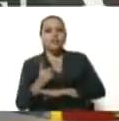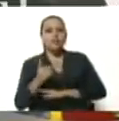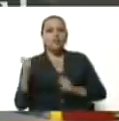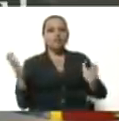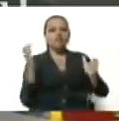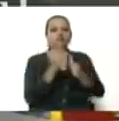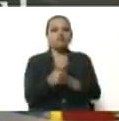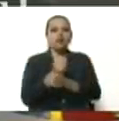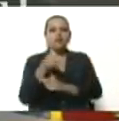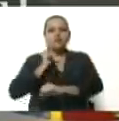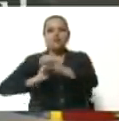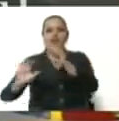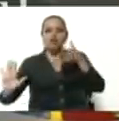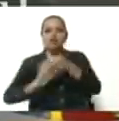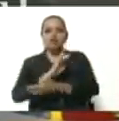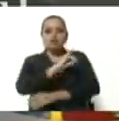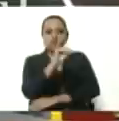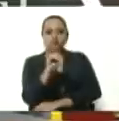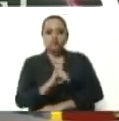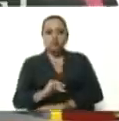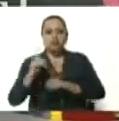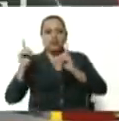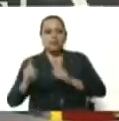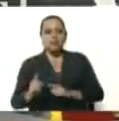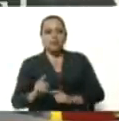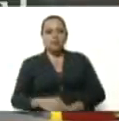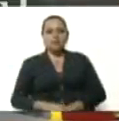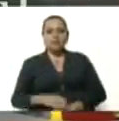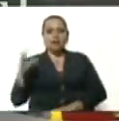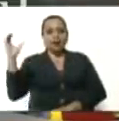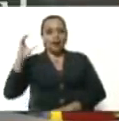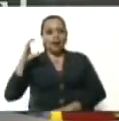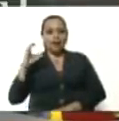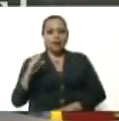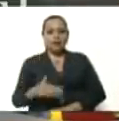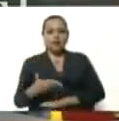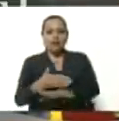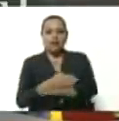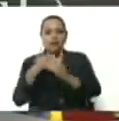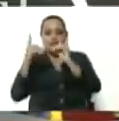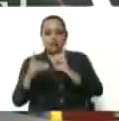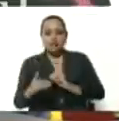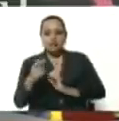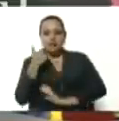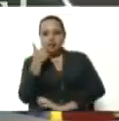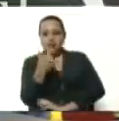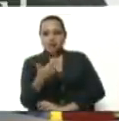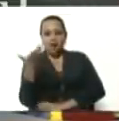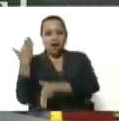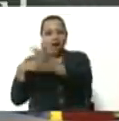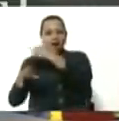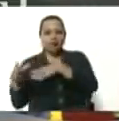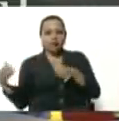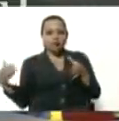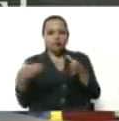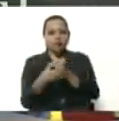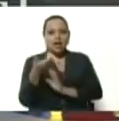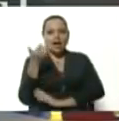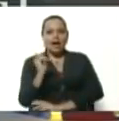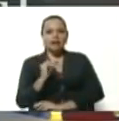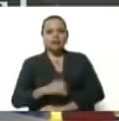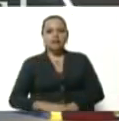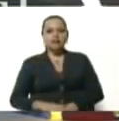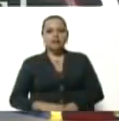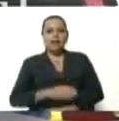Zulia. También el mapa está Caracas, ya lo decíamos en estos días que nos reunimos. Ahí está Darío